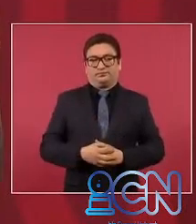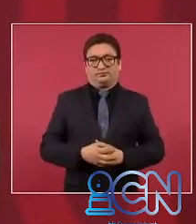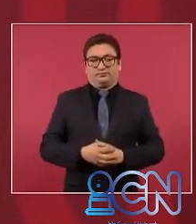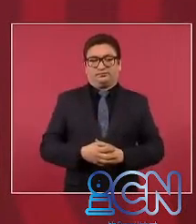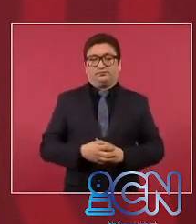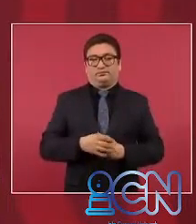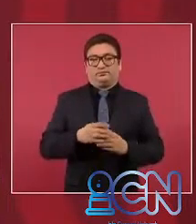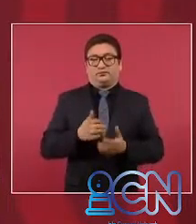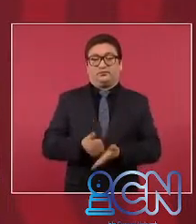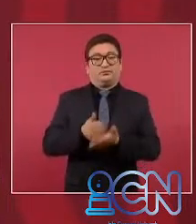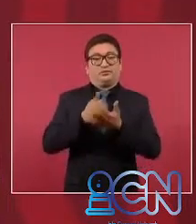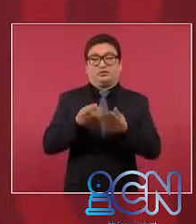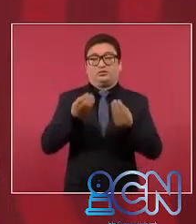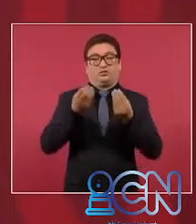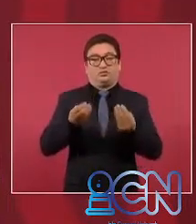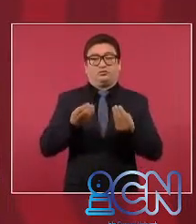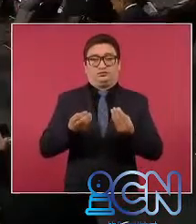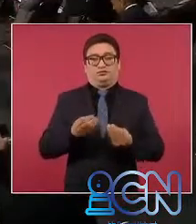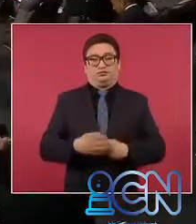Ayuda mucho